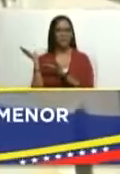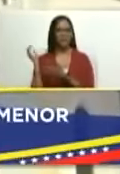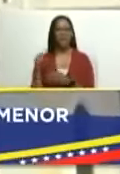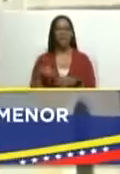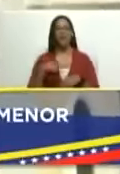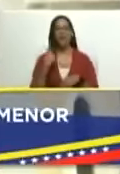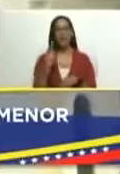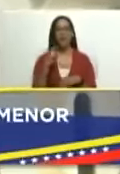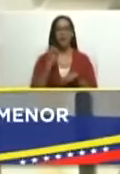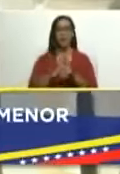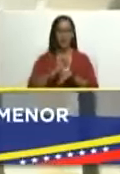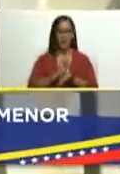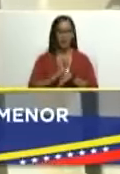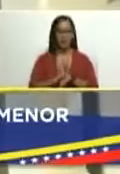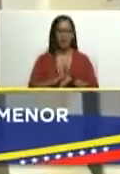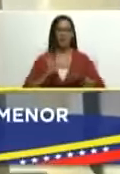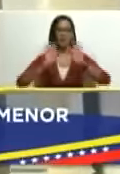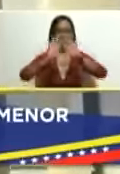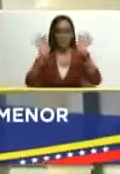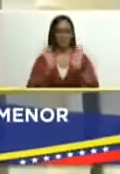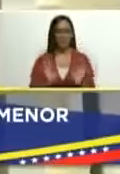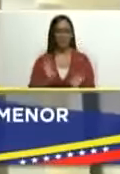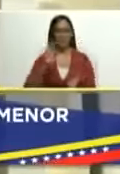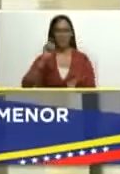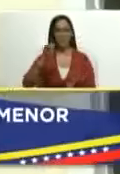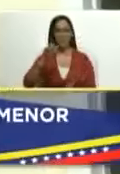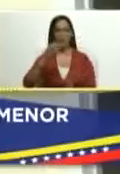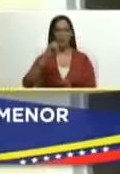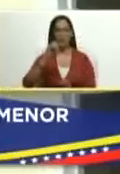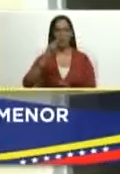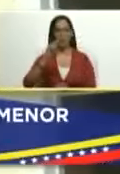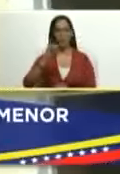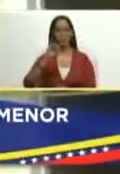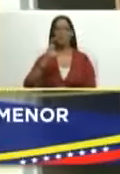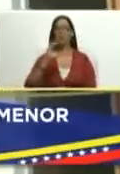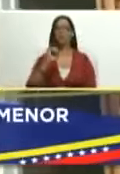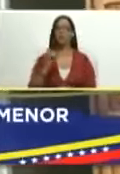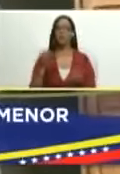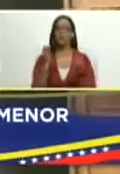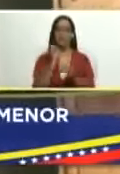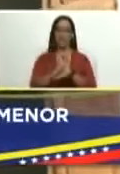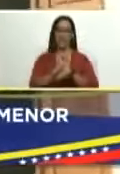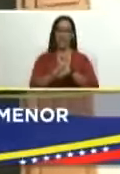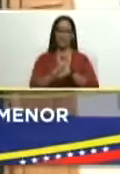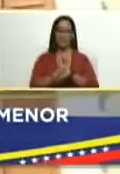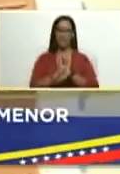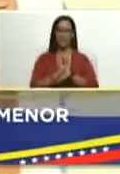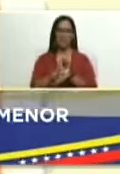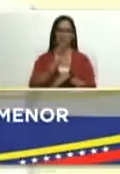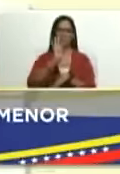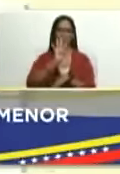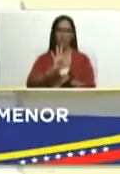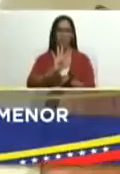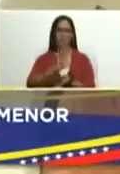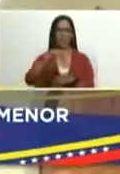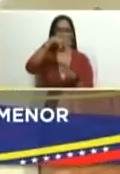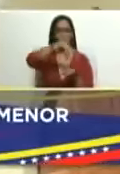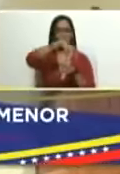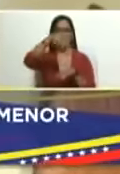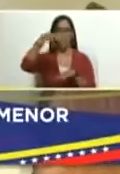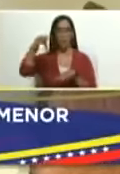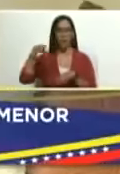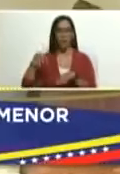una iglesia del estilo gótico. Es una iglesia de cuatro cúpulas